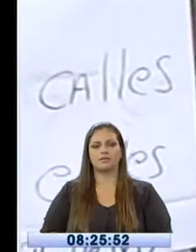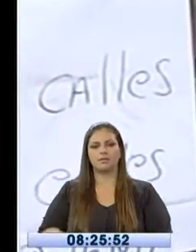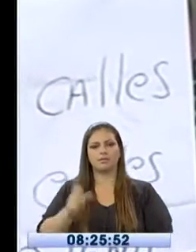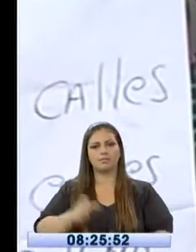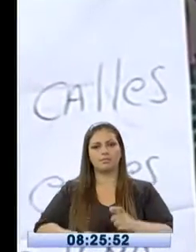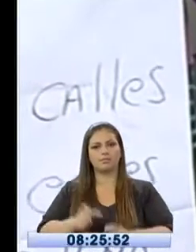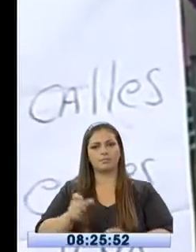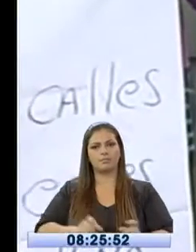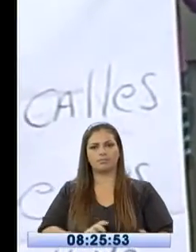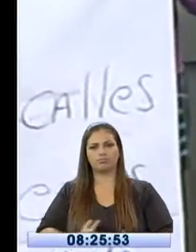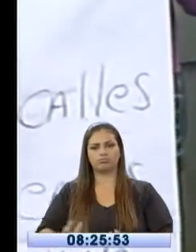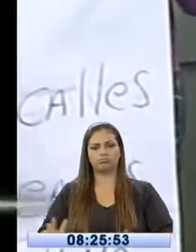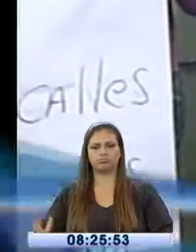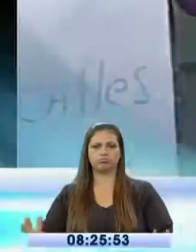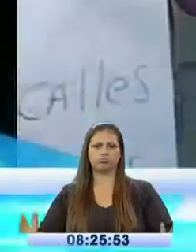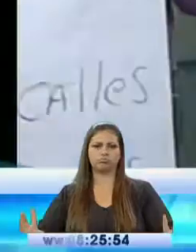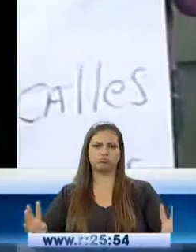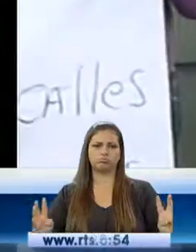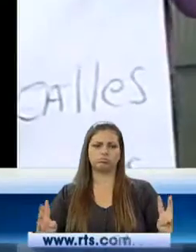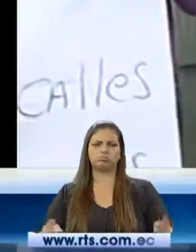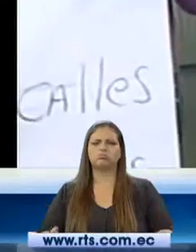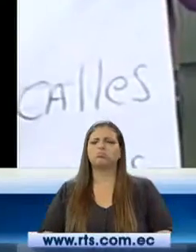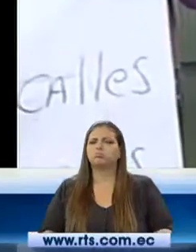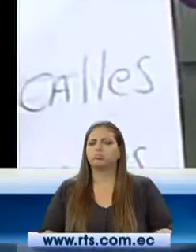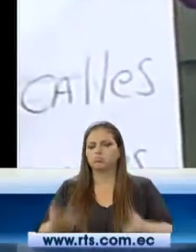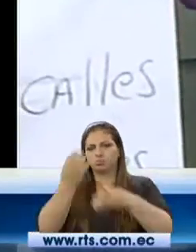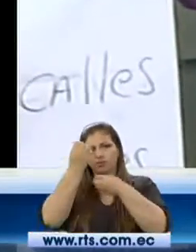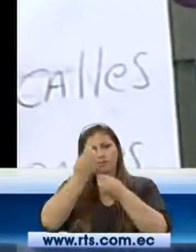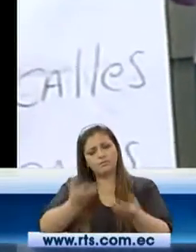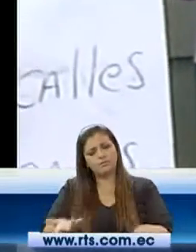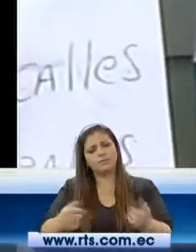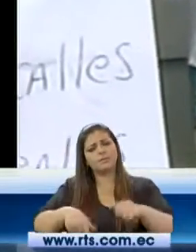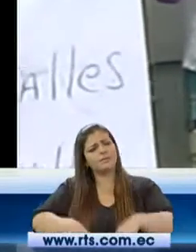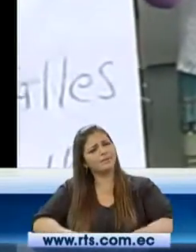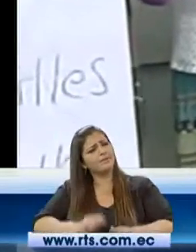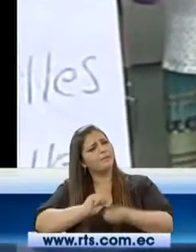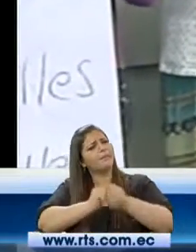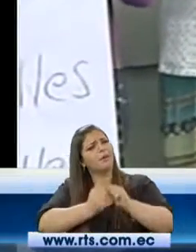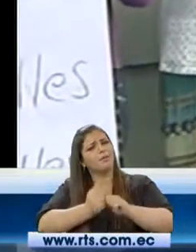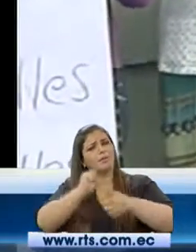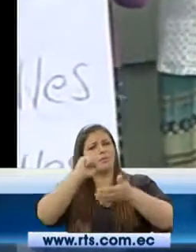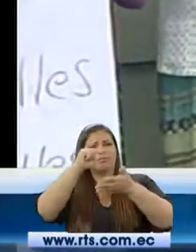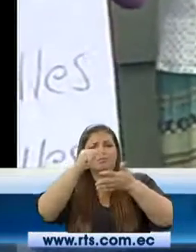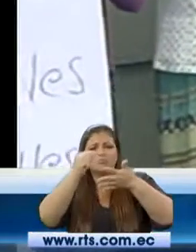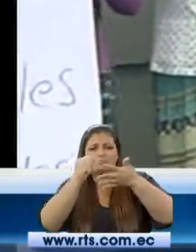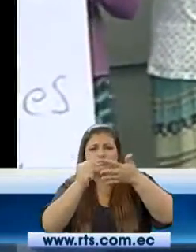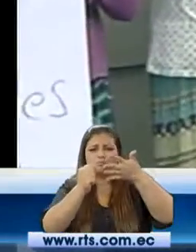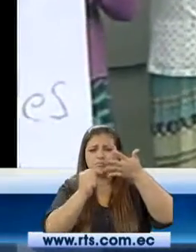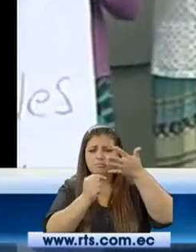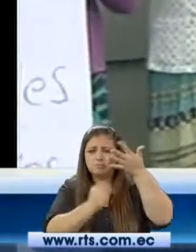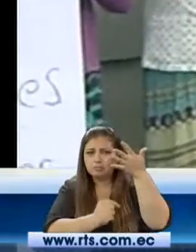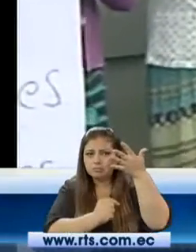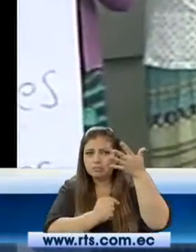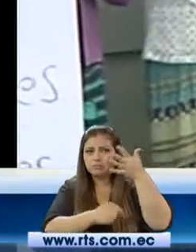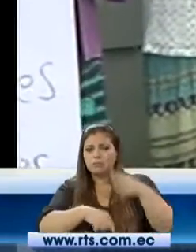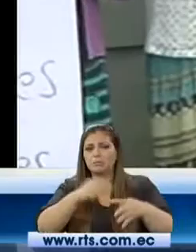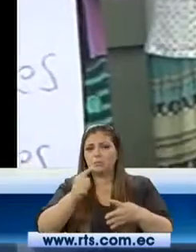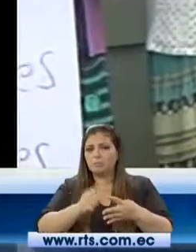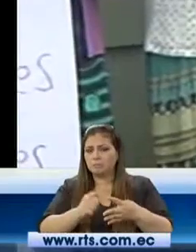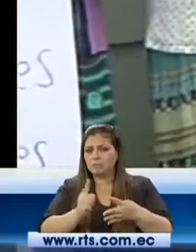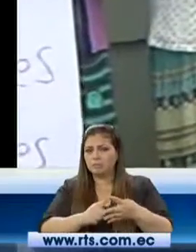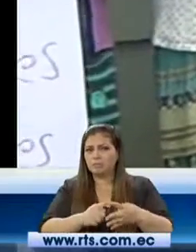esta mañana, se han reunido para dar a conocer de varios problemas que tienen. El principal, el estado de sus